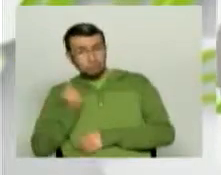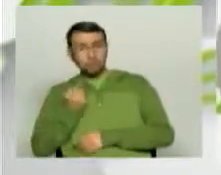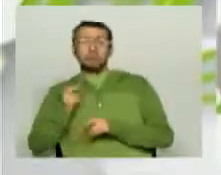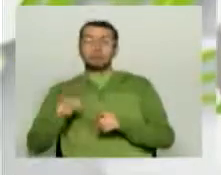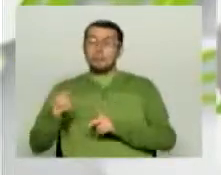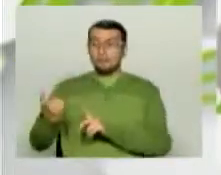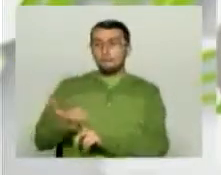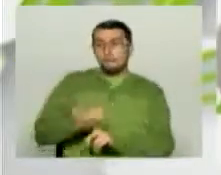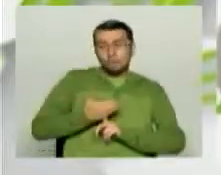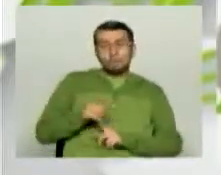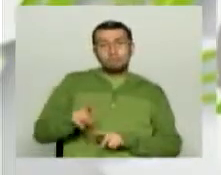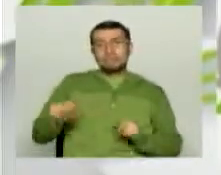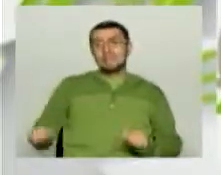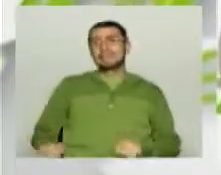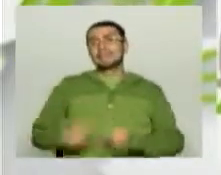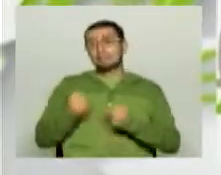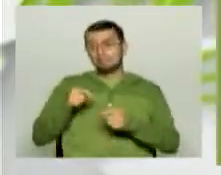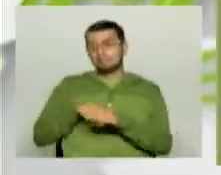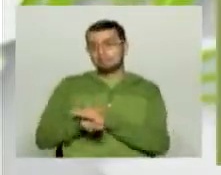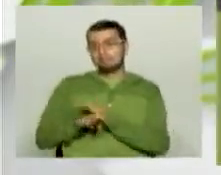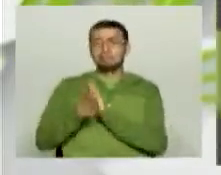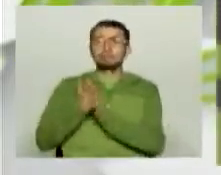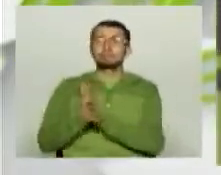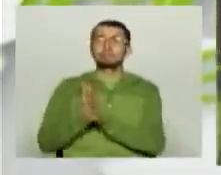protección y salvaguarda de la información.